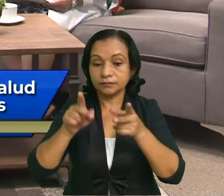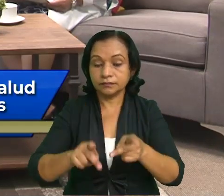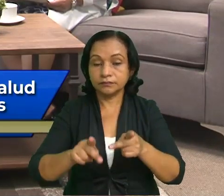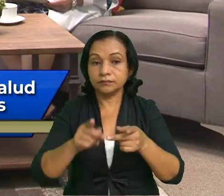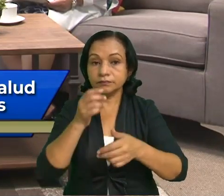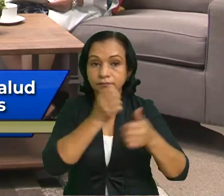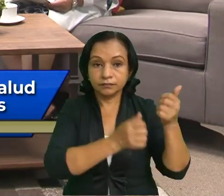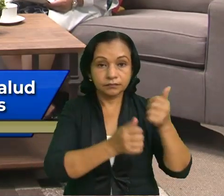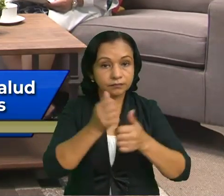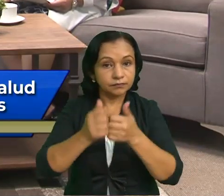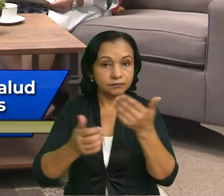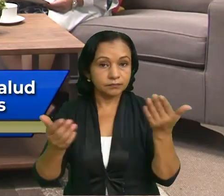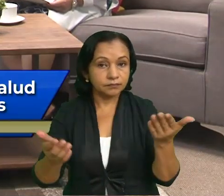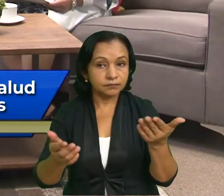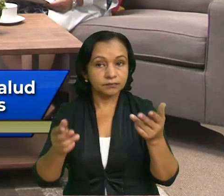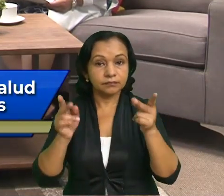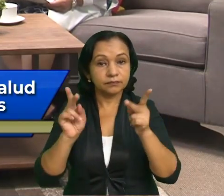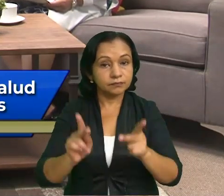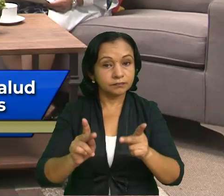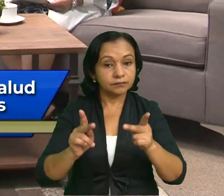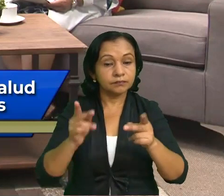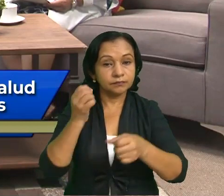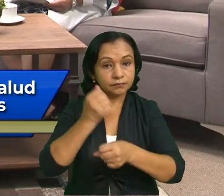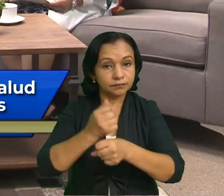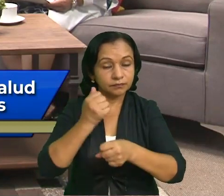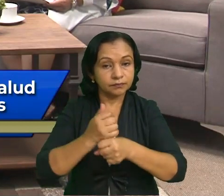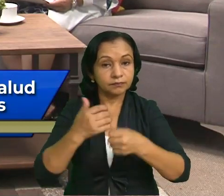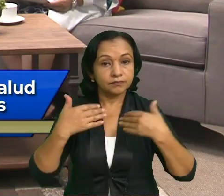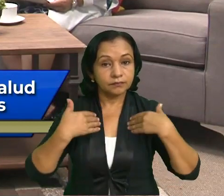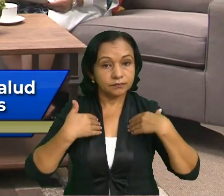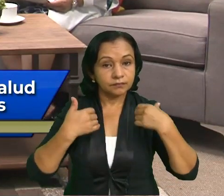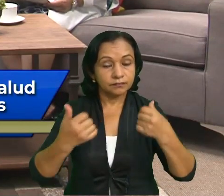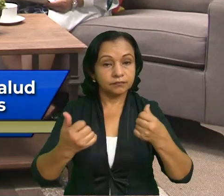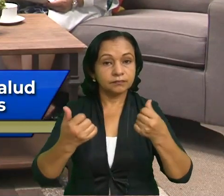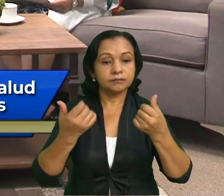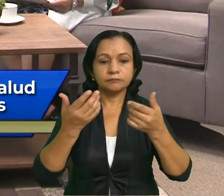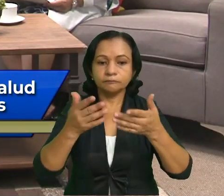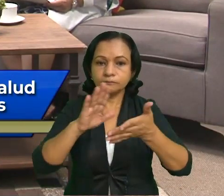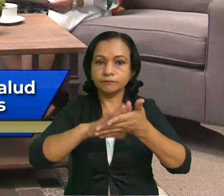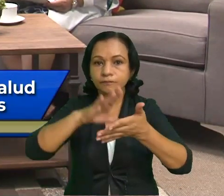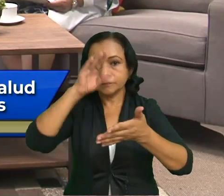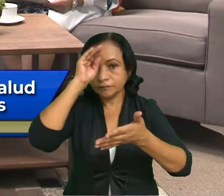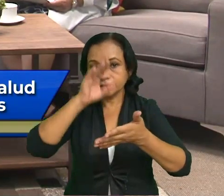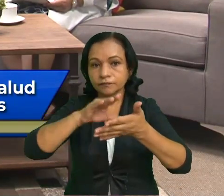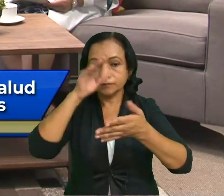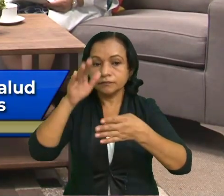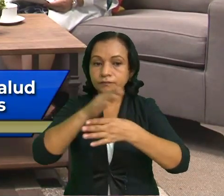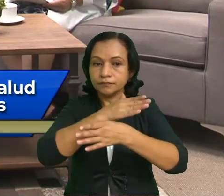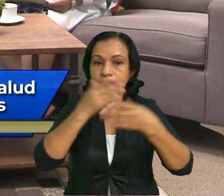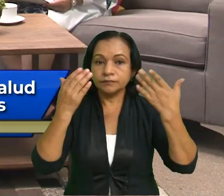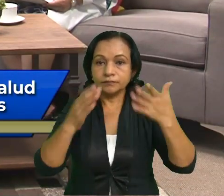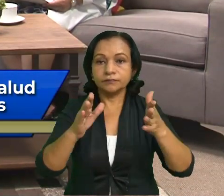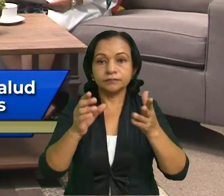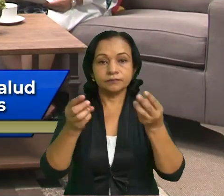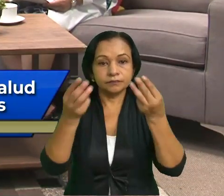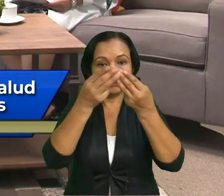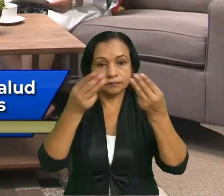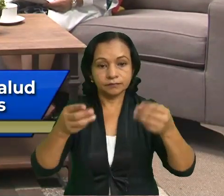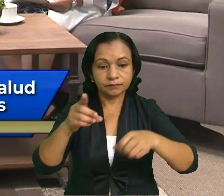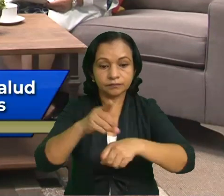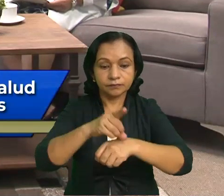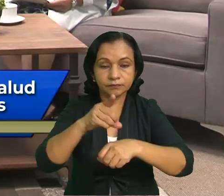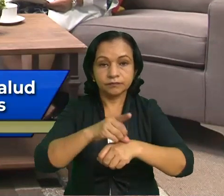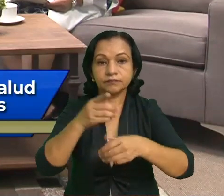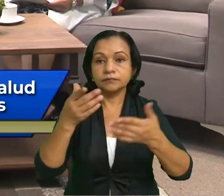vean afectadas el personal de salud que está entrenado y capacitado también para poder abordar estas situaciones el equipamiento que se requiere